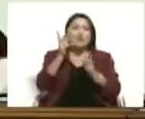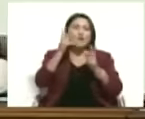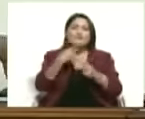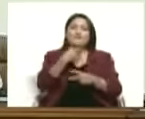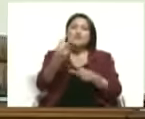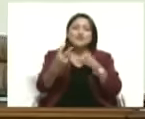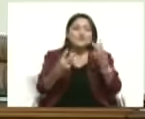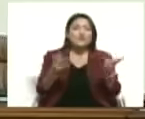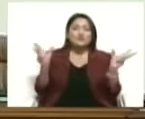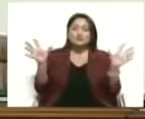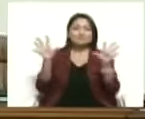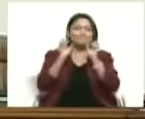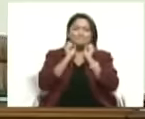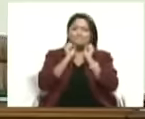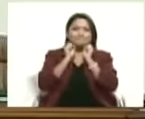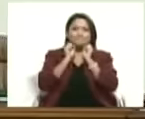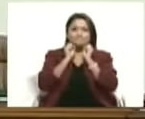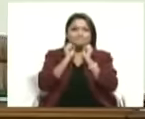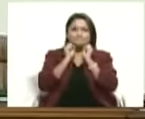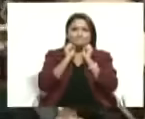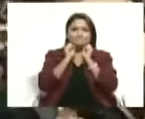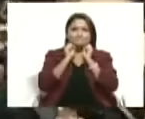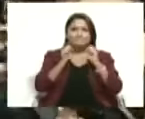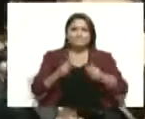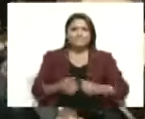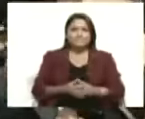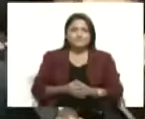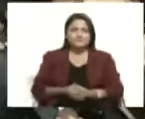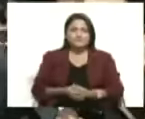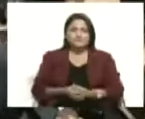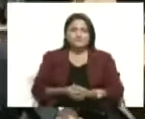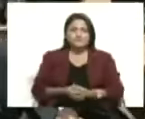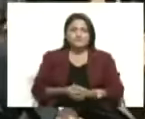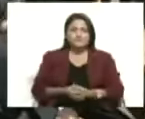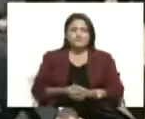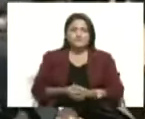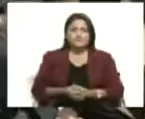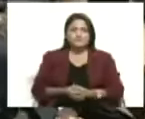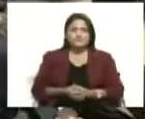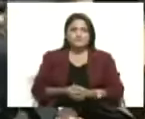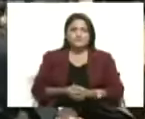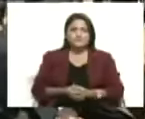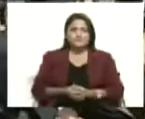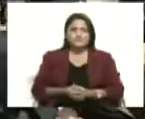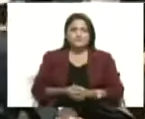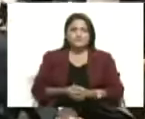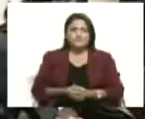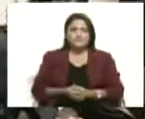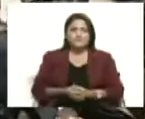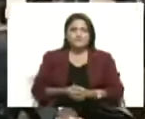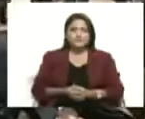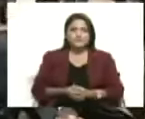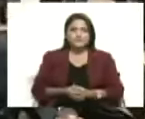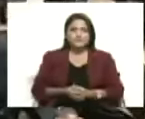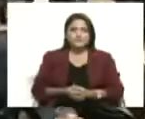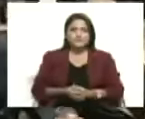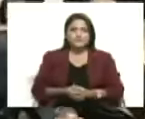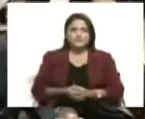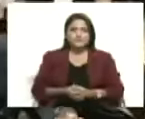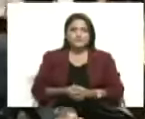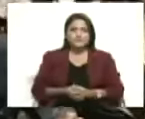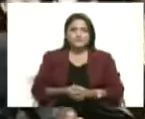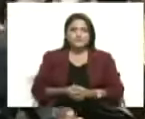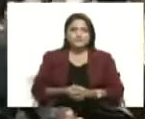por el trabajo importante que se realizó durante el año 2023, el diputado Diosdado Cabello Rondón, como representante del